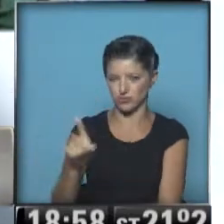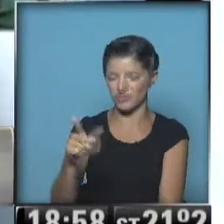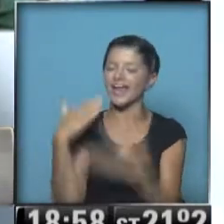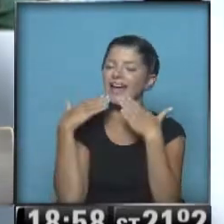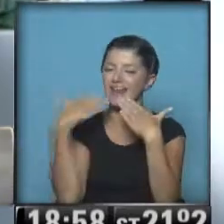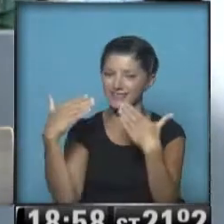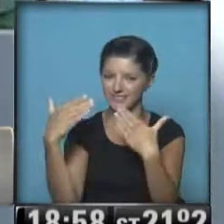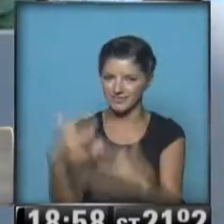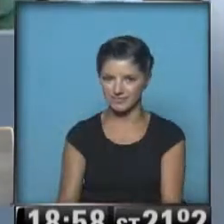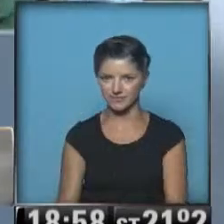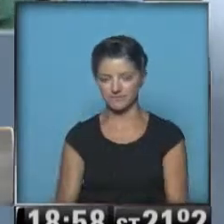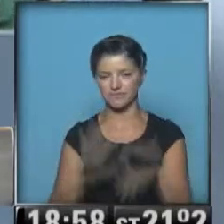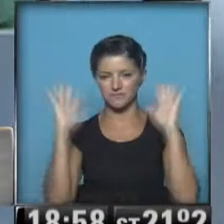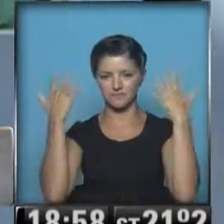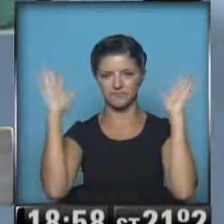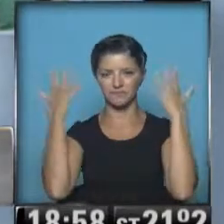Gracias.